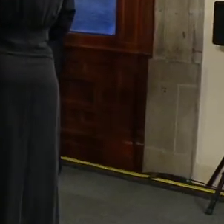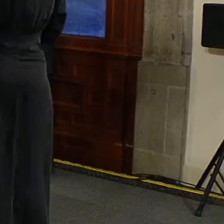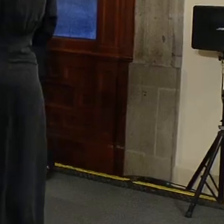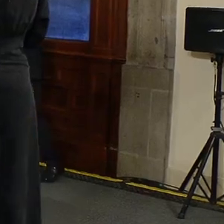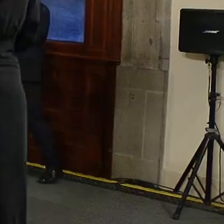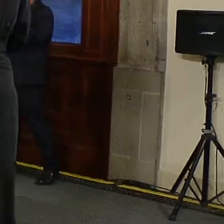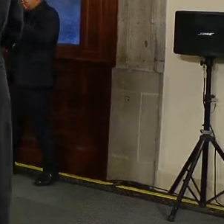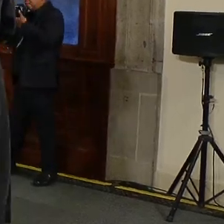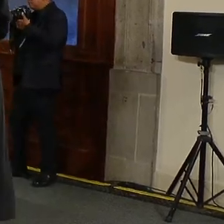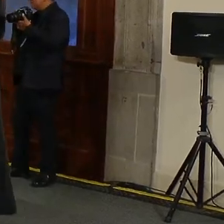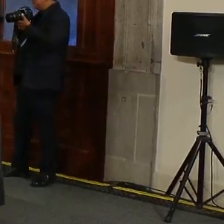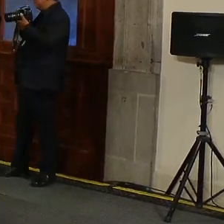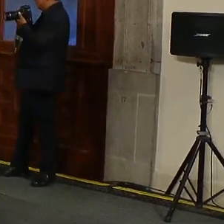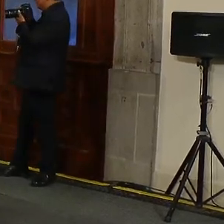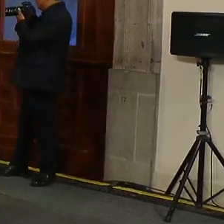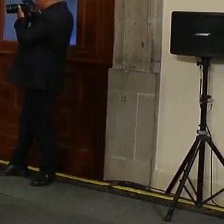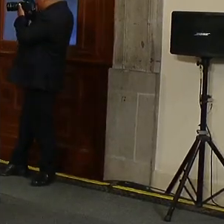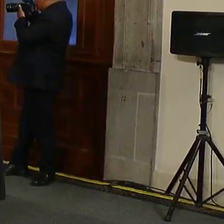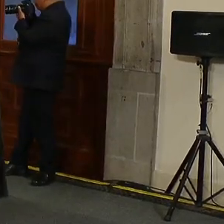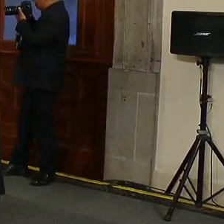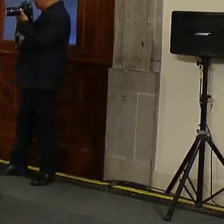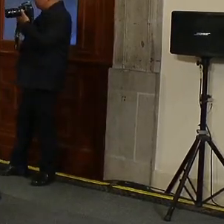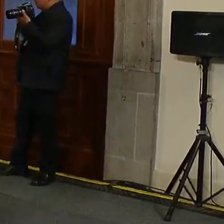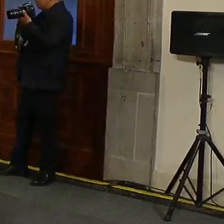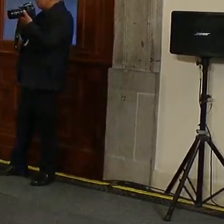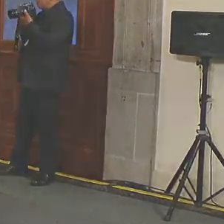Gracias. Gracias.